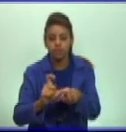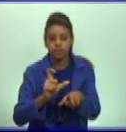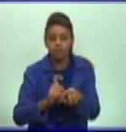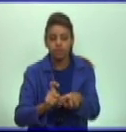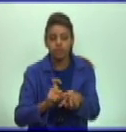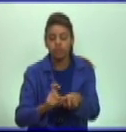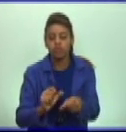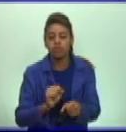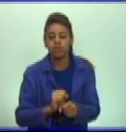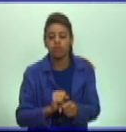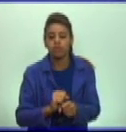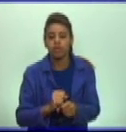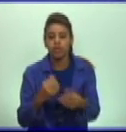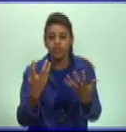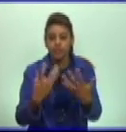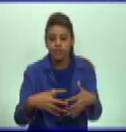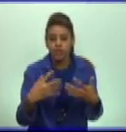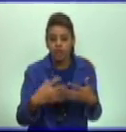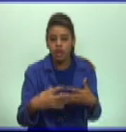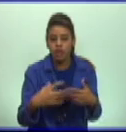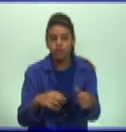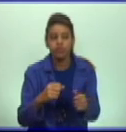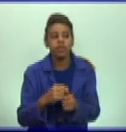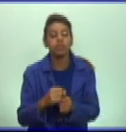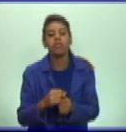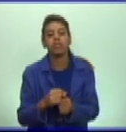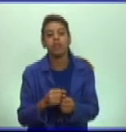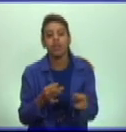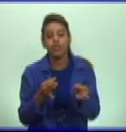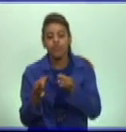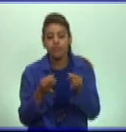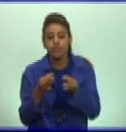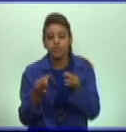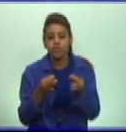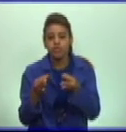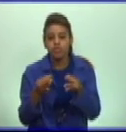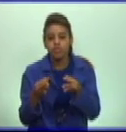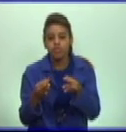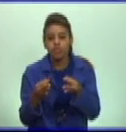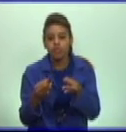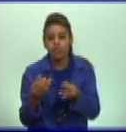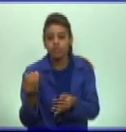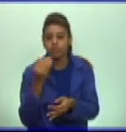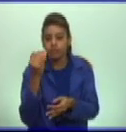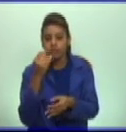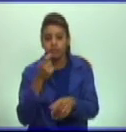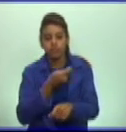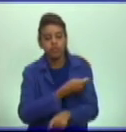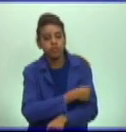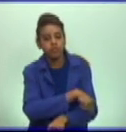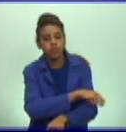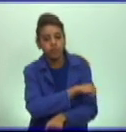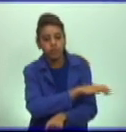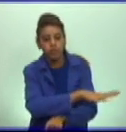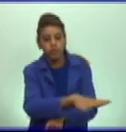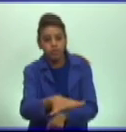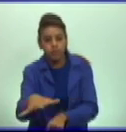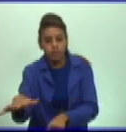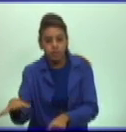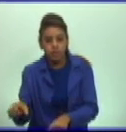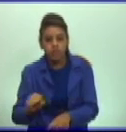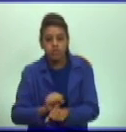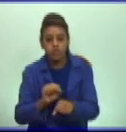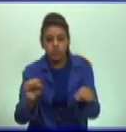unidades básicas de producción cooperativa en función de la alimentación del pueblo. La situación era bastante